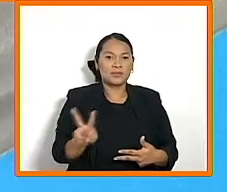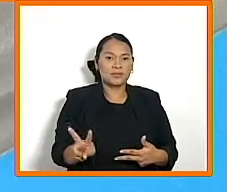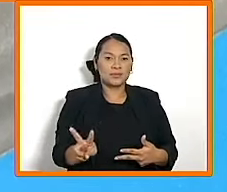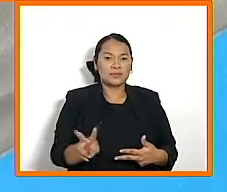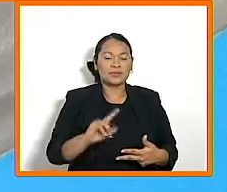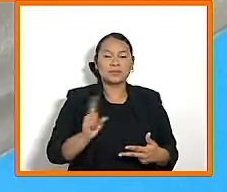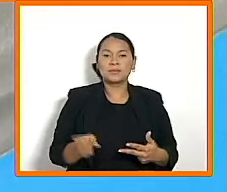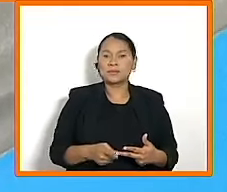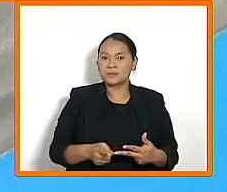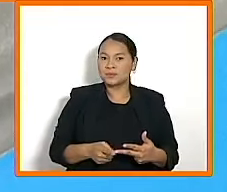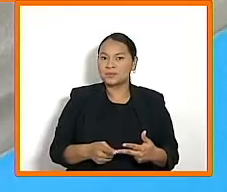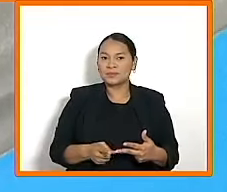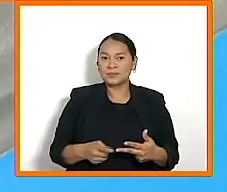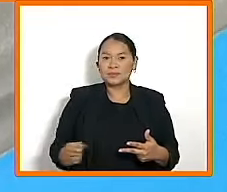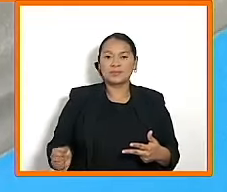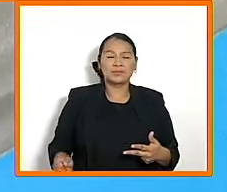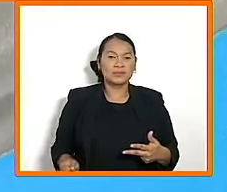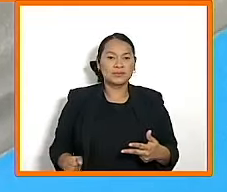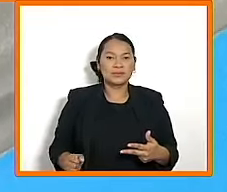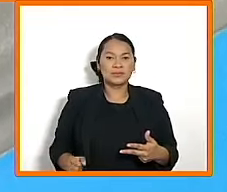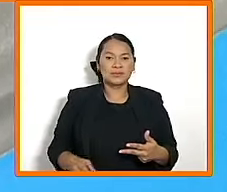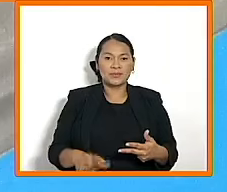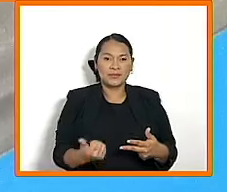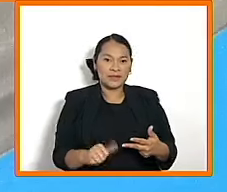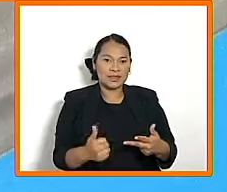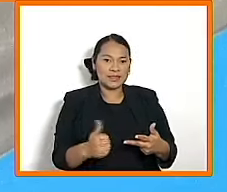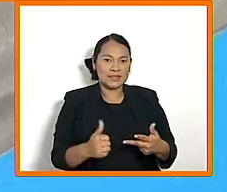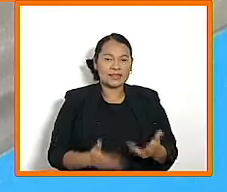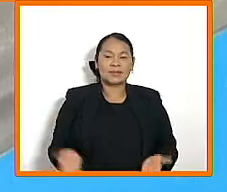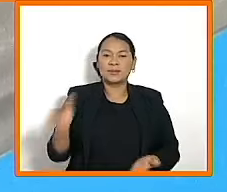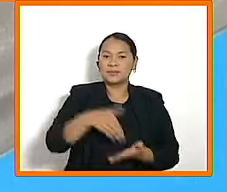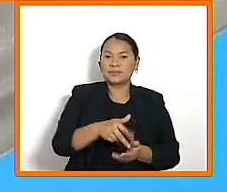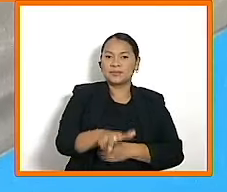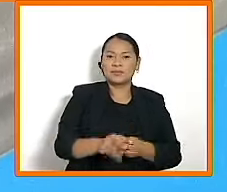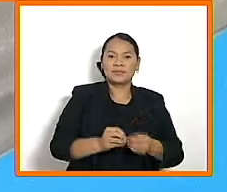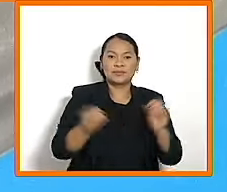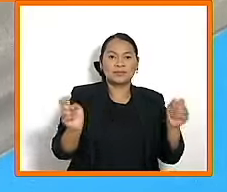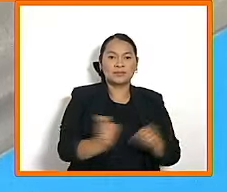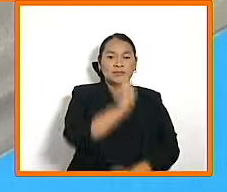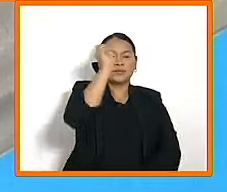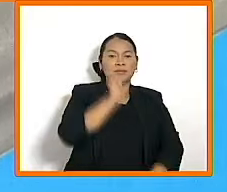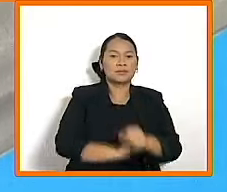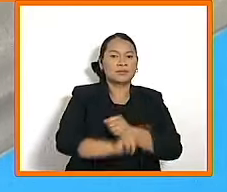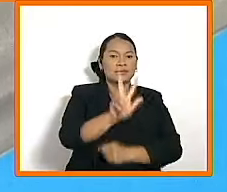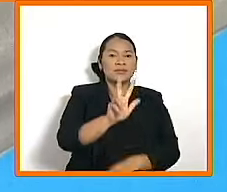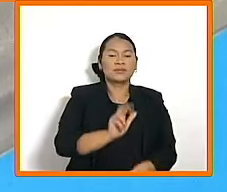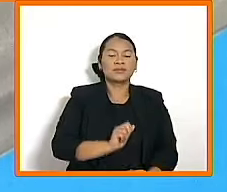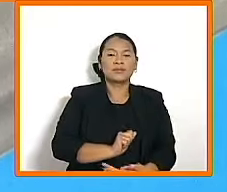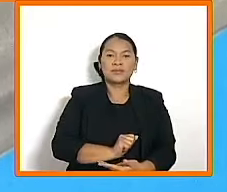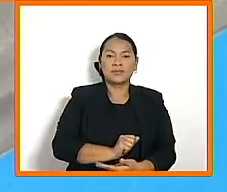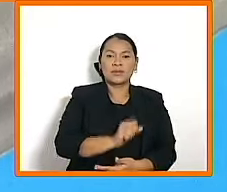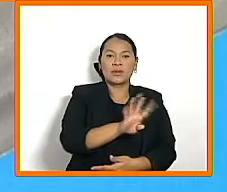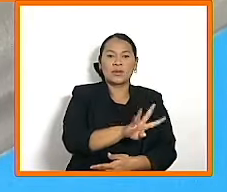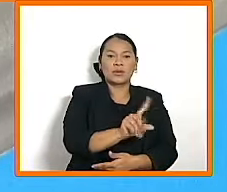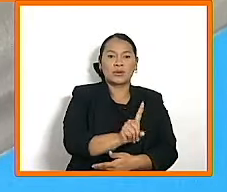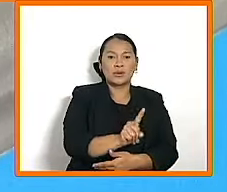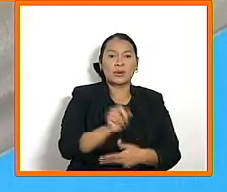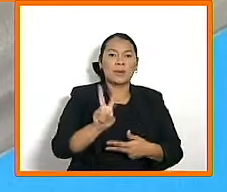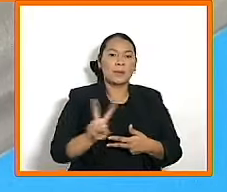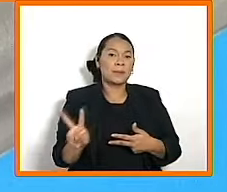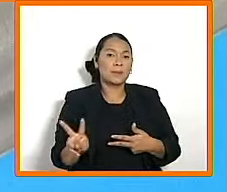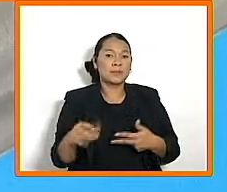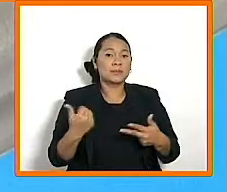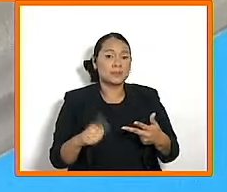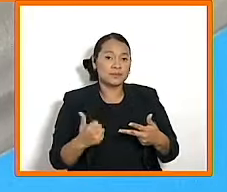último número favorecedor 10 con mucho gusto repito los tres números ganadores 41 22 y